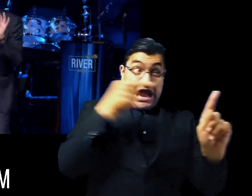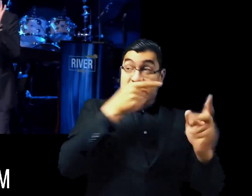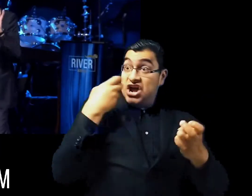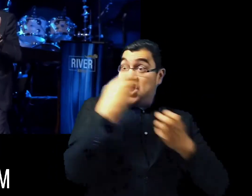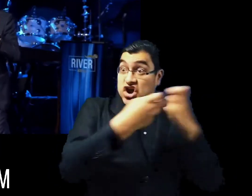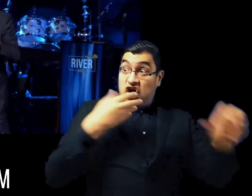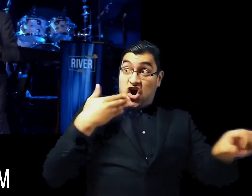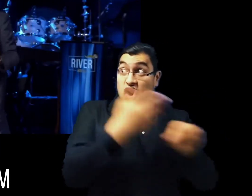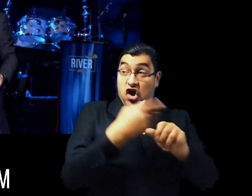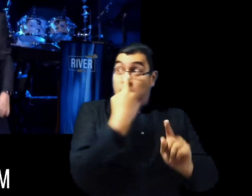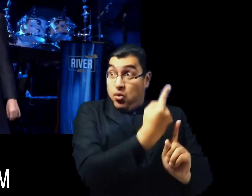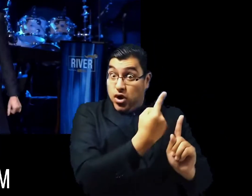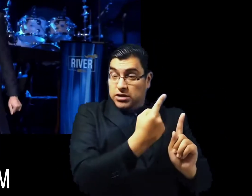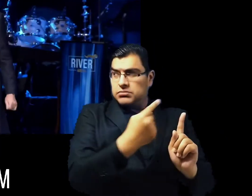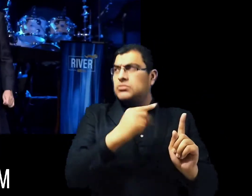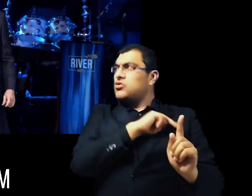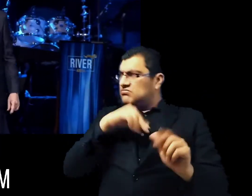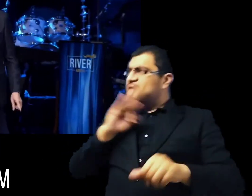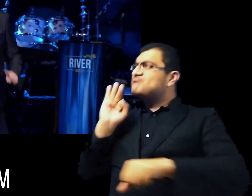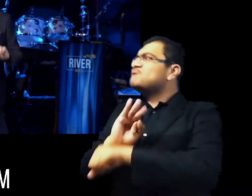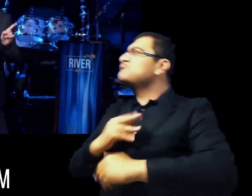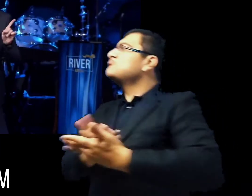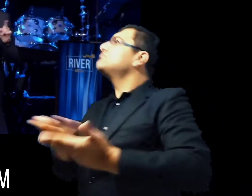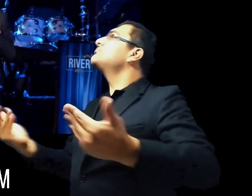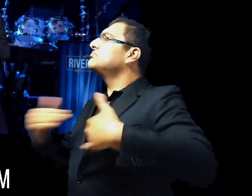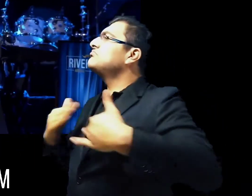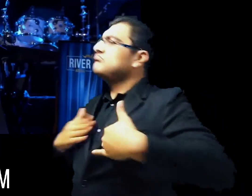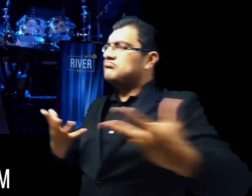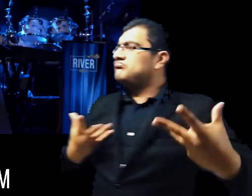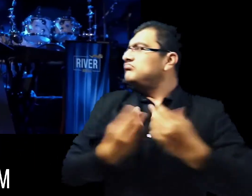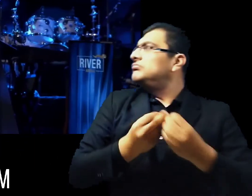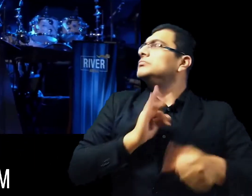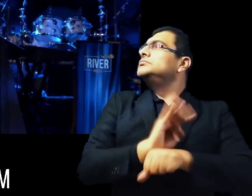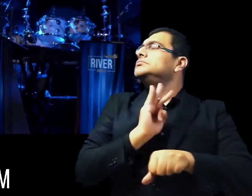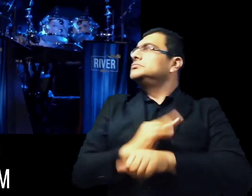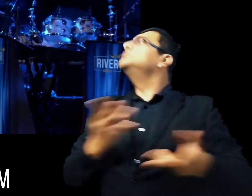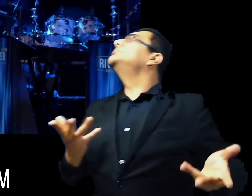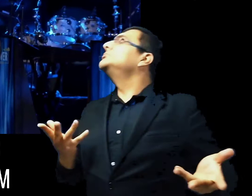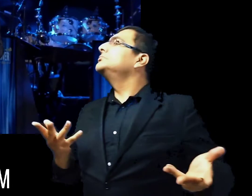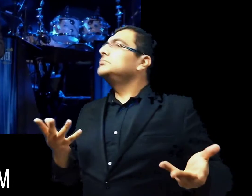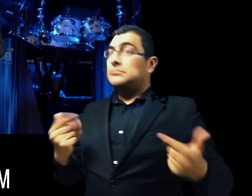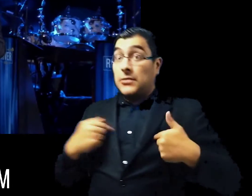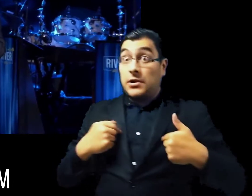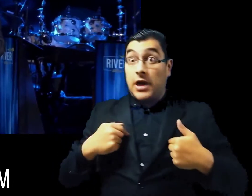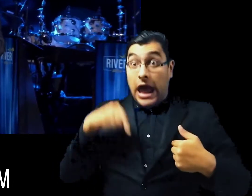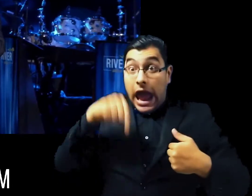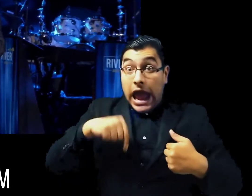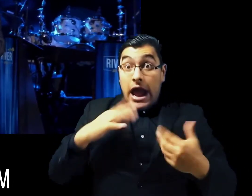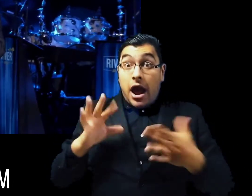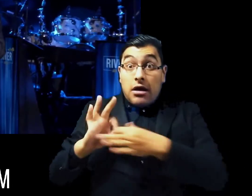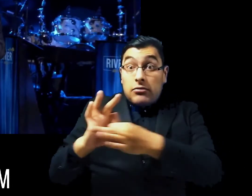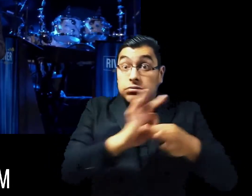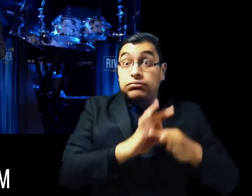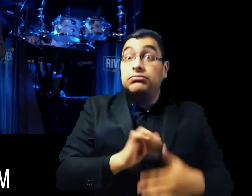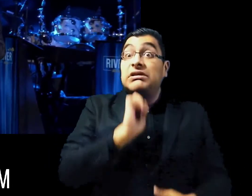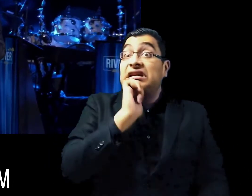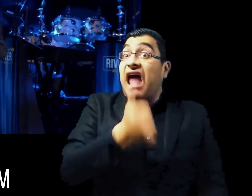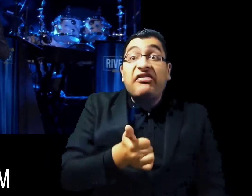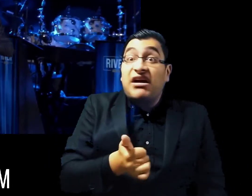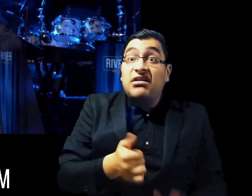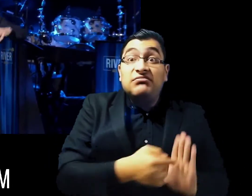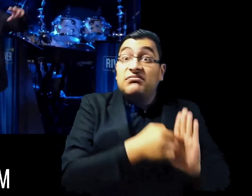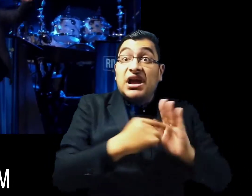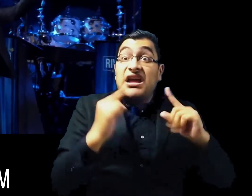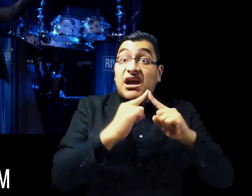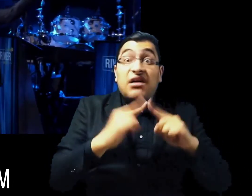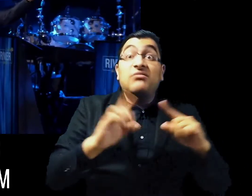¿Se imaginan una unidad así? Esa unidad no se muestra en desayunos de pastores, Esa unidad no se